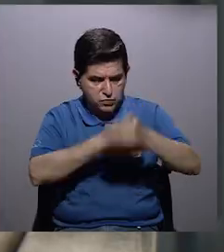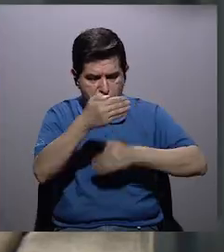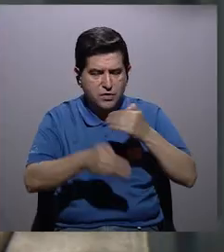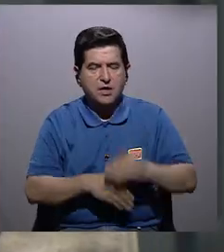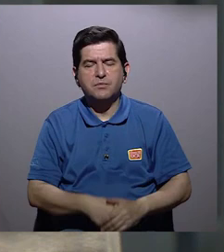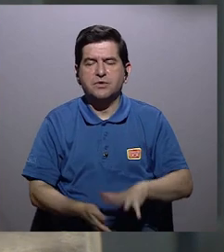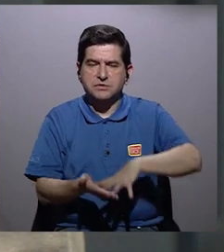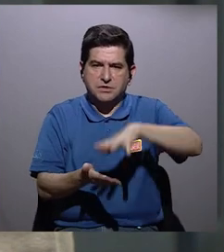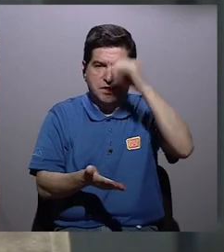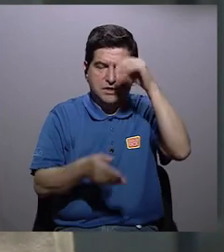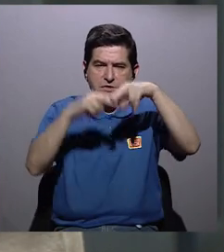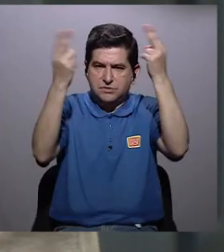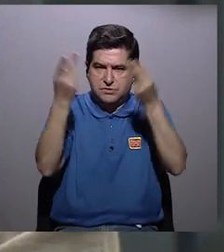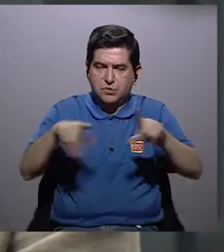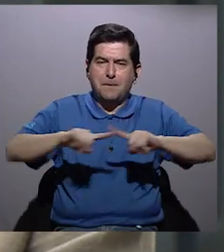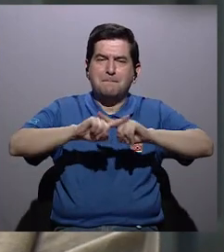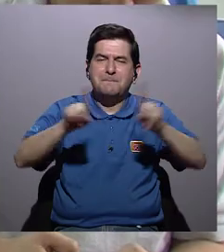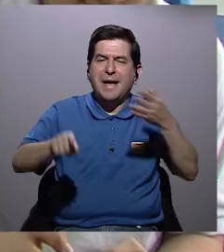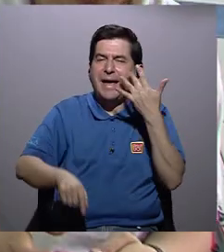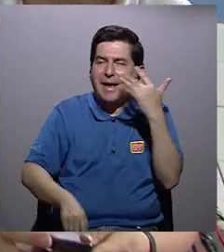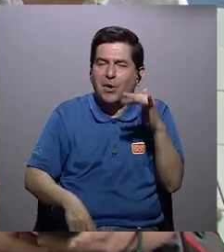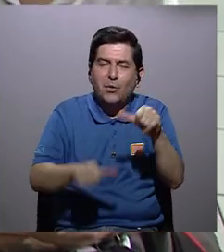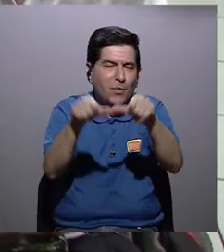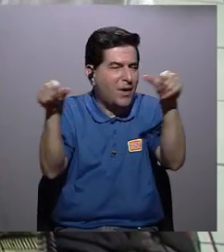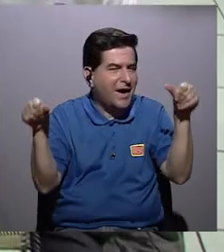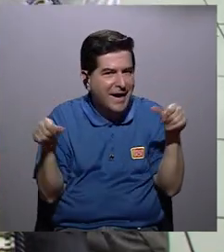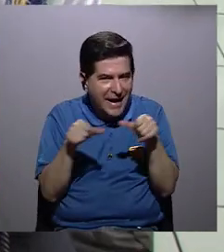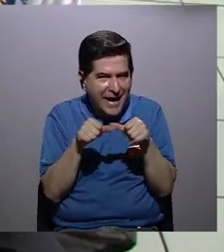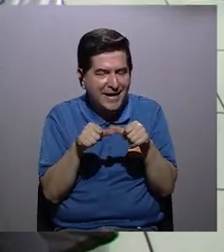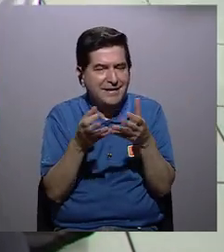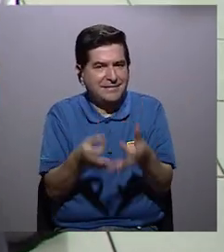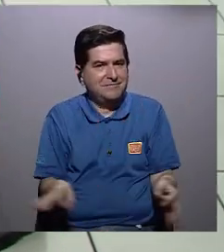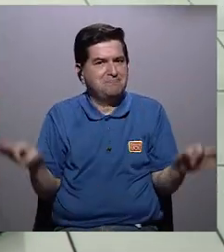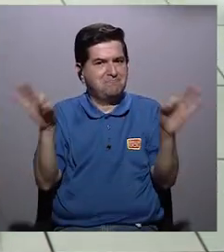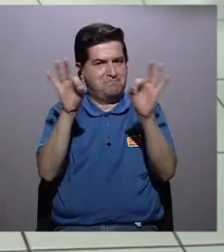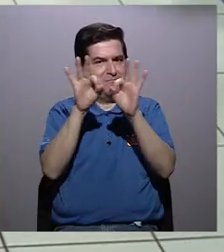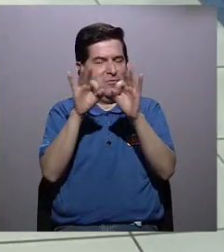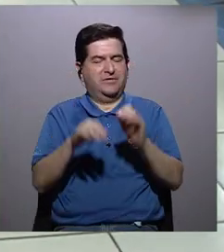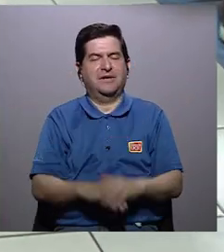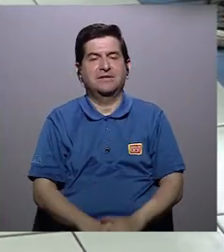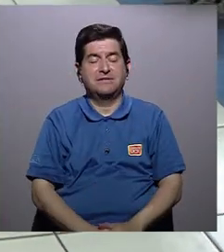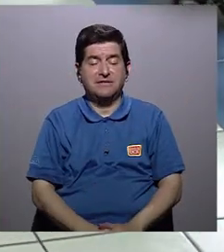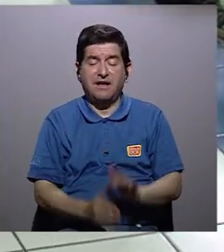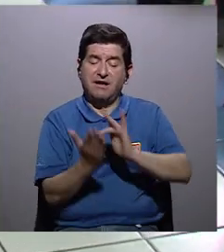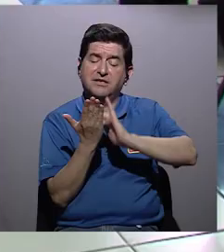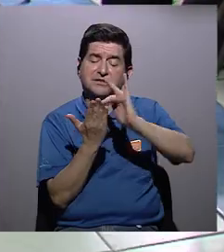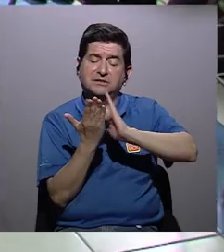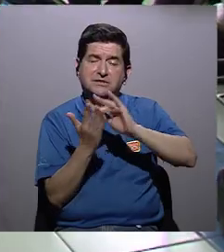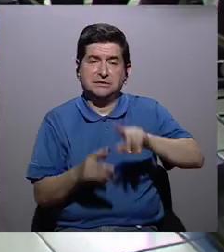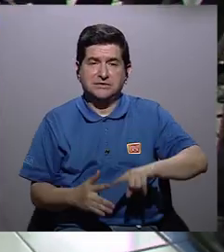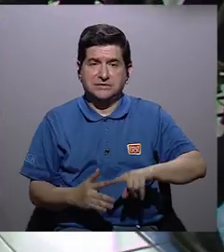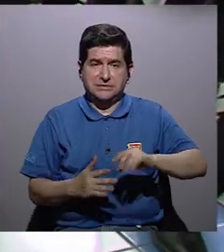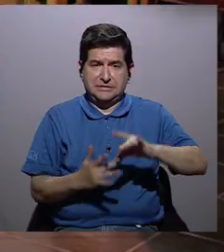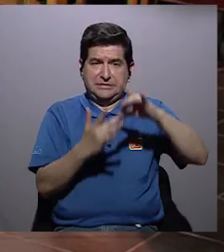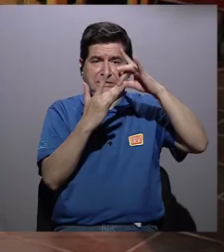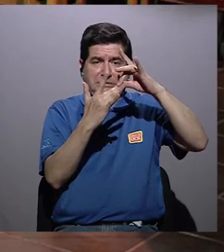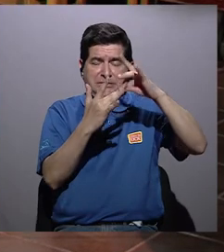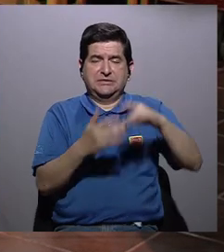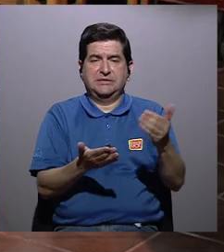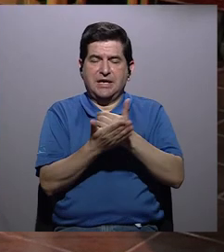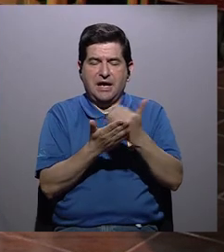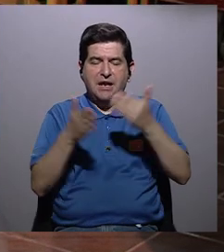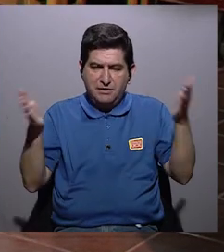a la alfabetización digital. Pero parece que hay áreas muy importantes y dado que el teléfono celular es el principal recurso que